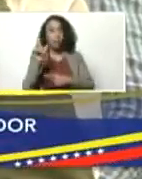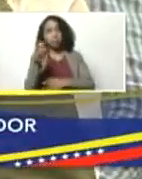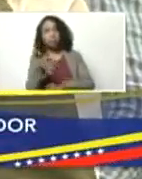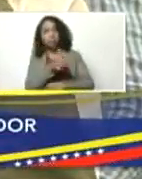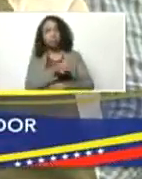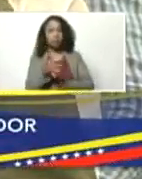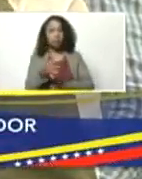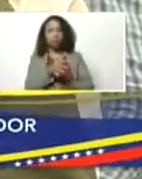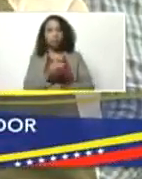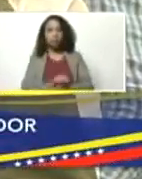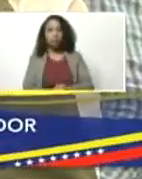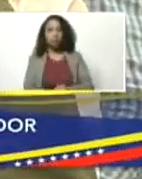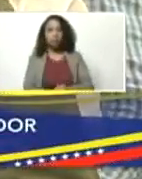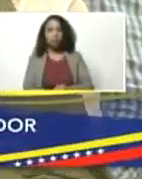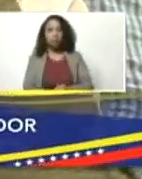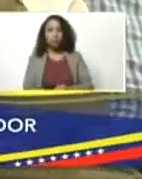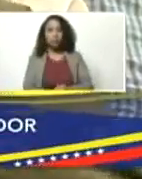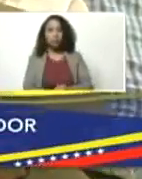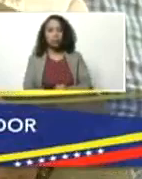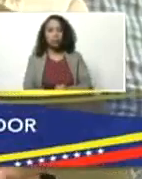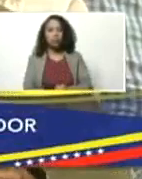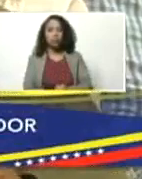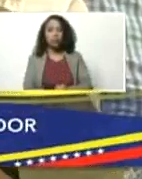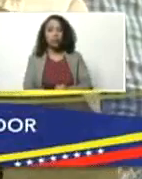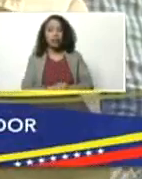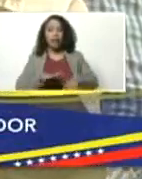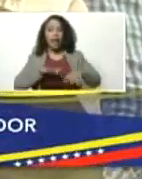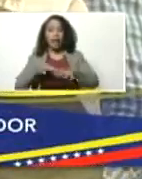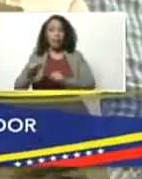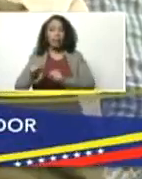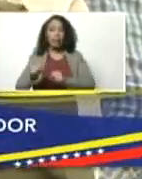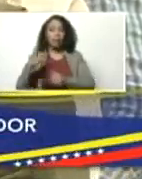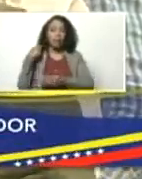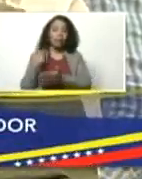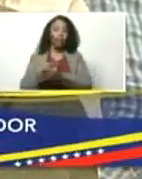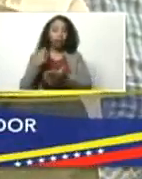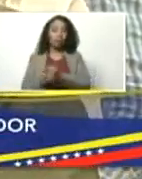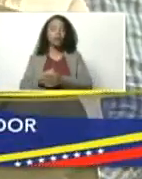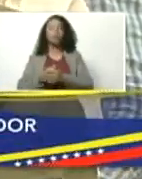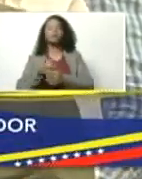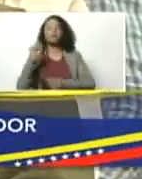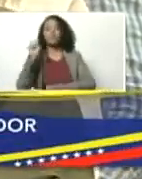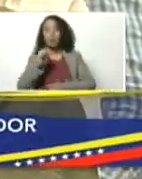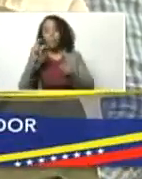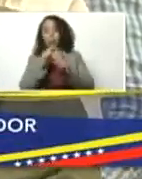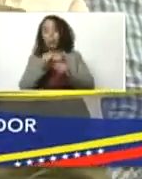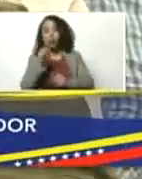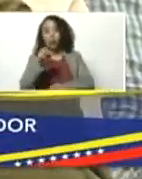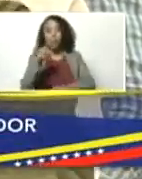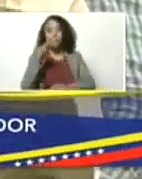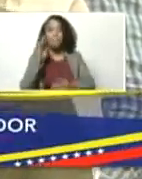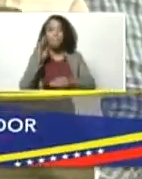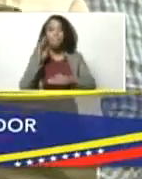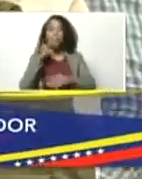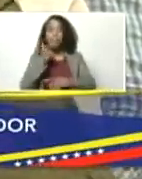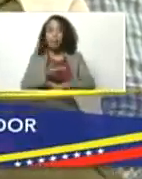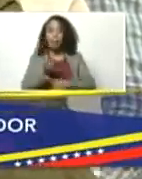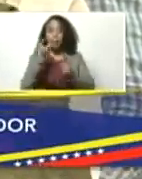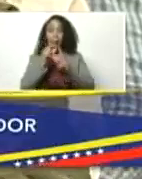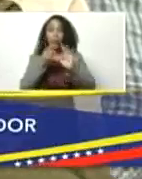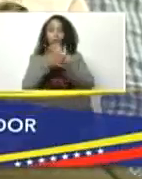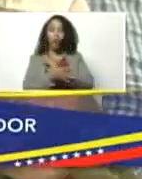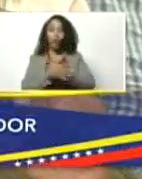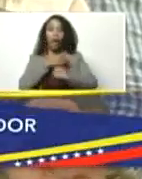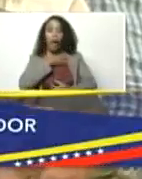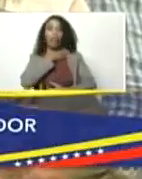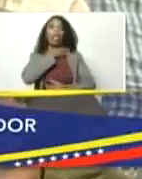prácticamente a un capitalismo rentístico que efectivamente la palabra que usted usa, ahogar, literalmente